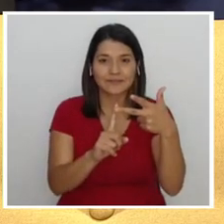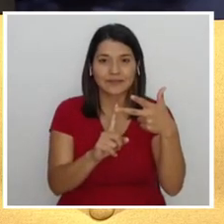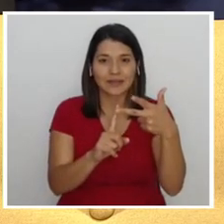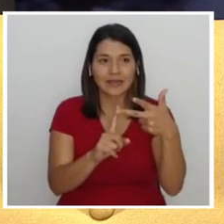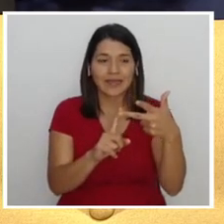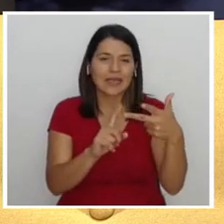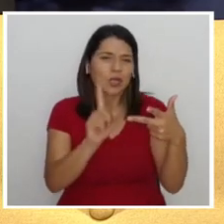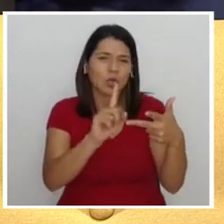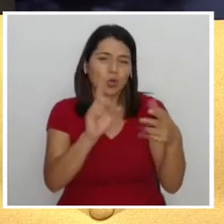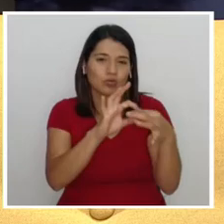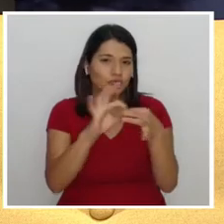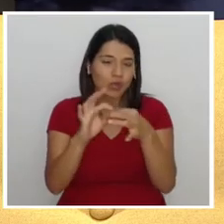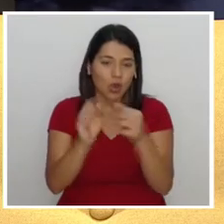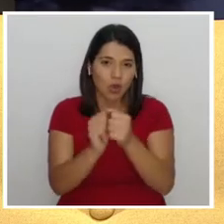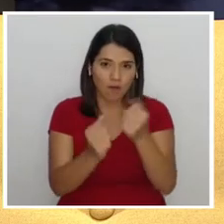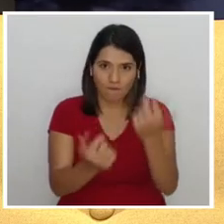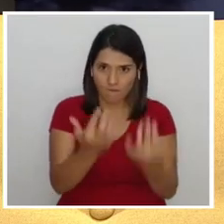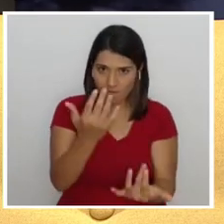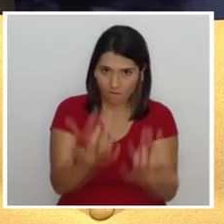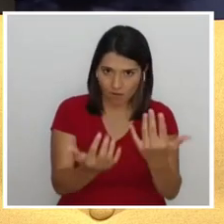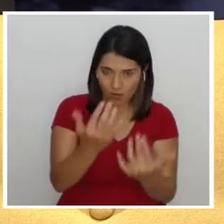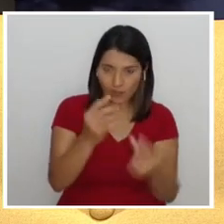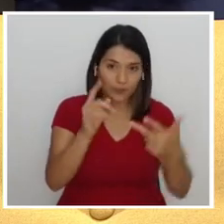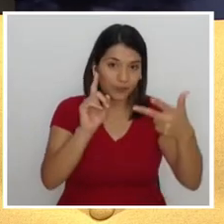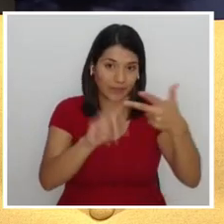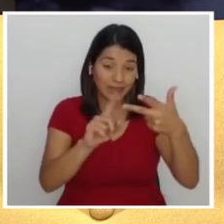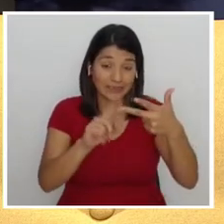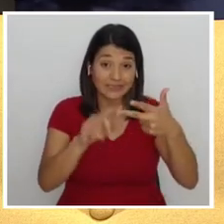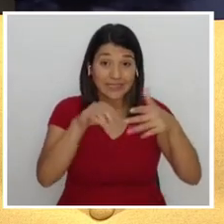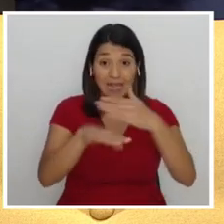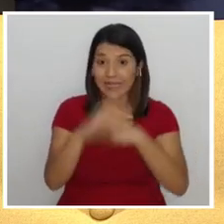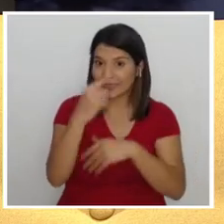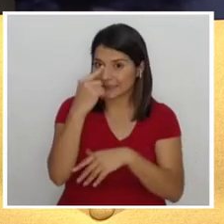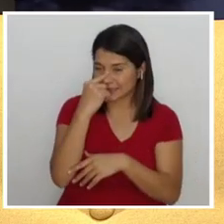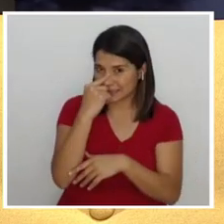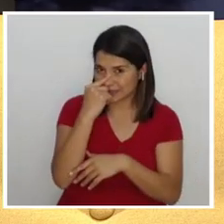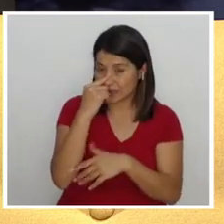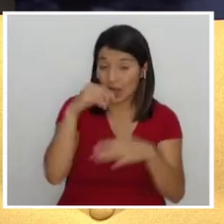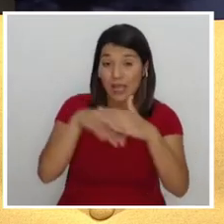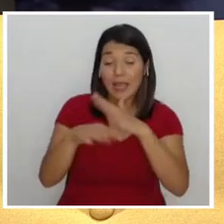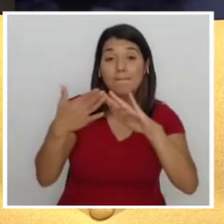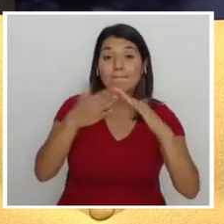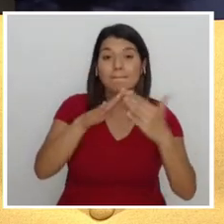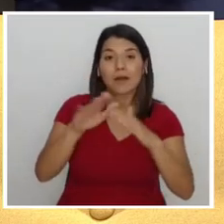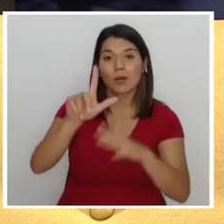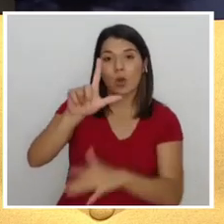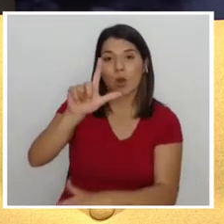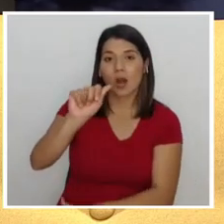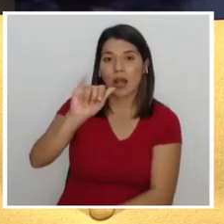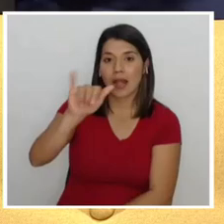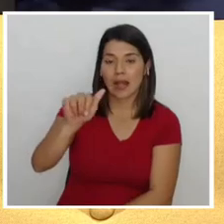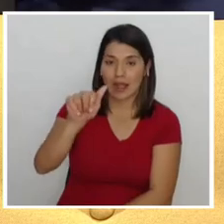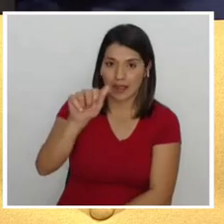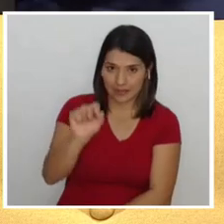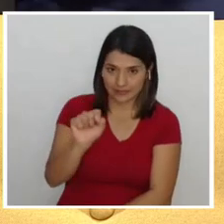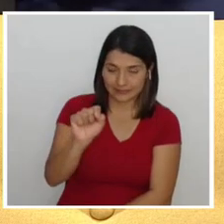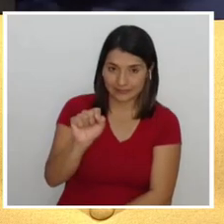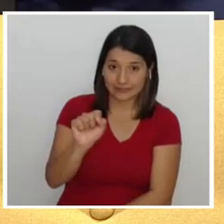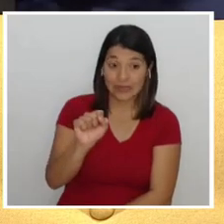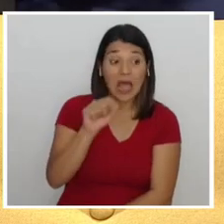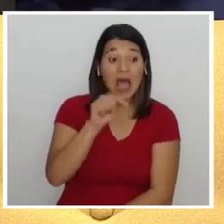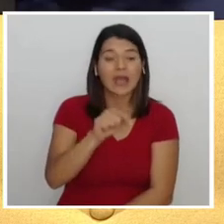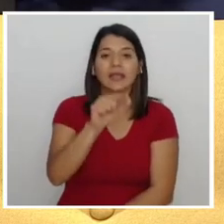fuego, esa fue en Escazú, en Barrio Lajas, donde el río,